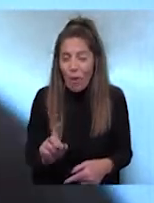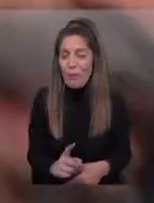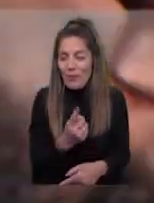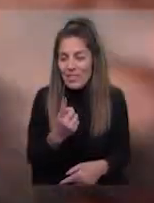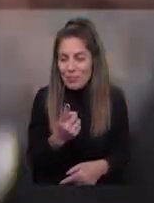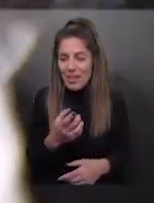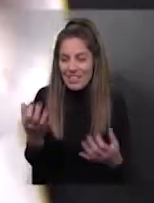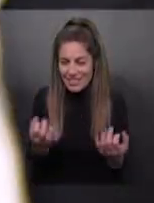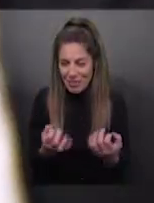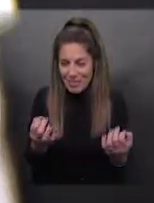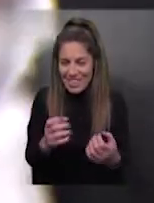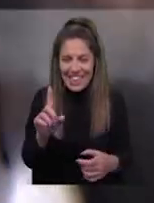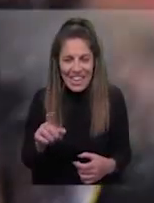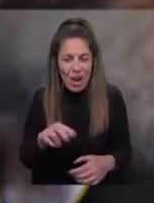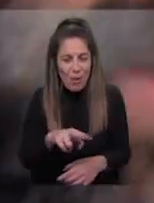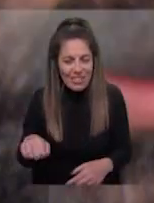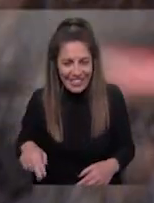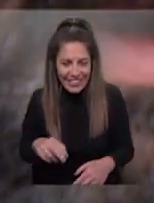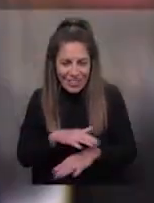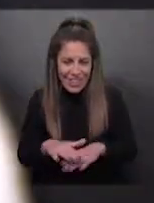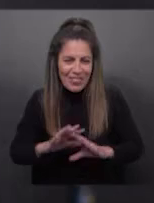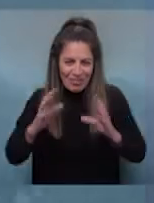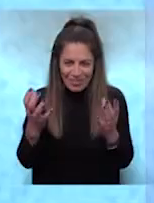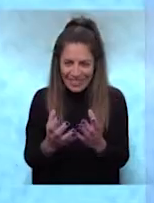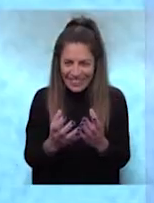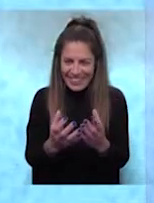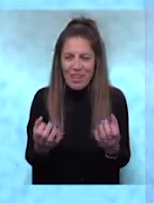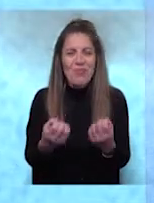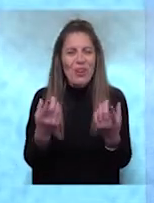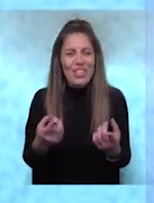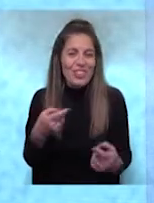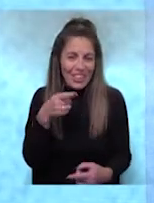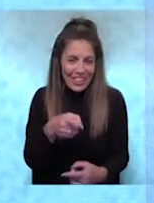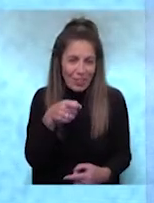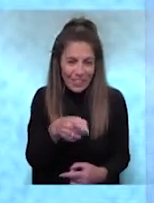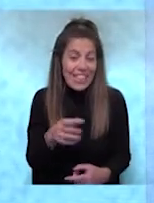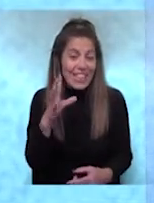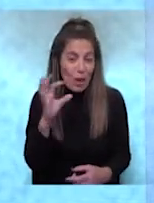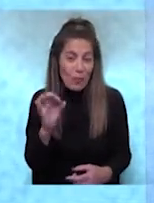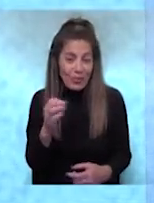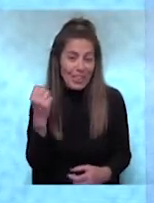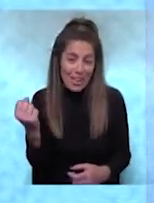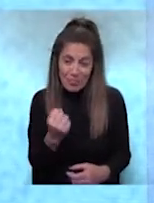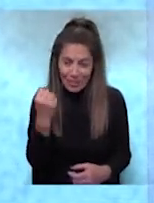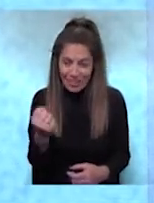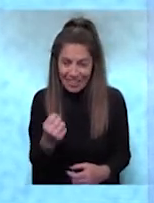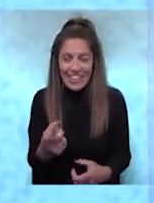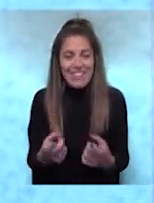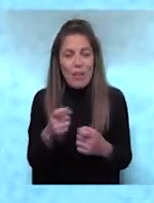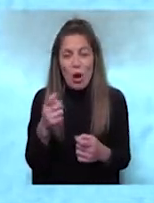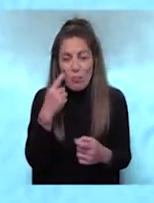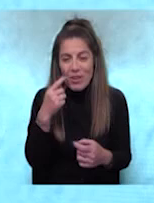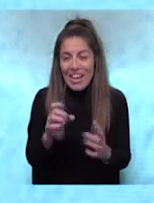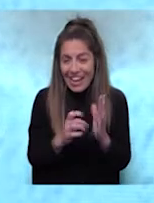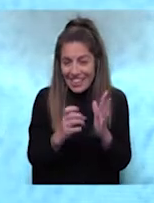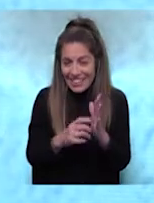principales especialistas en aguas y ríos a nivel mundial. Es precisamente por ello que acudimos a usted en esta ocasión tan importante. Necesitamos que pruebe la